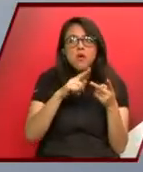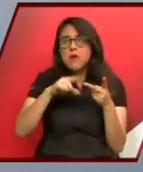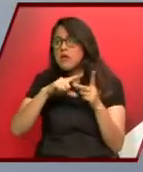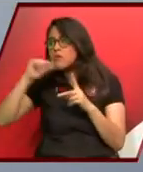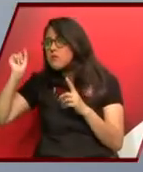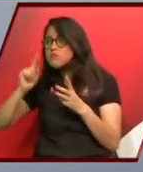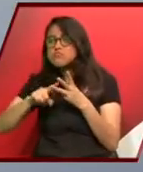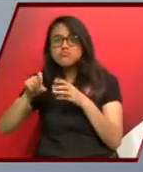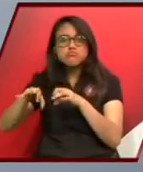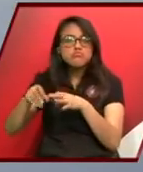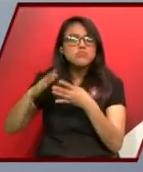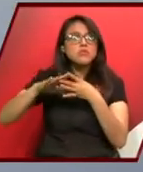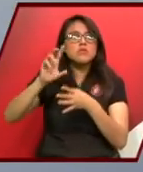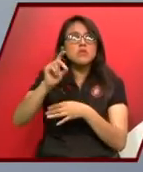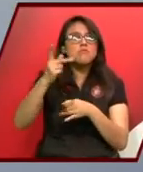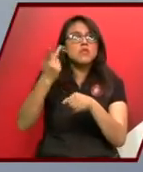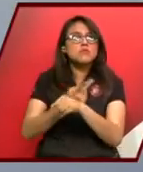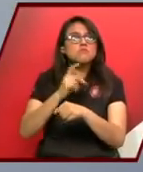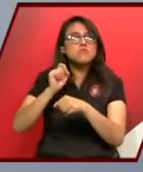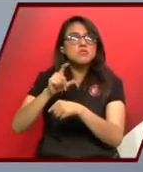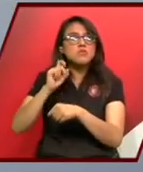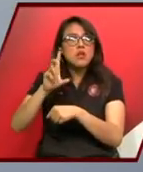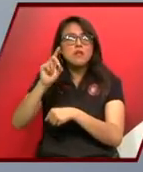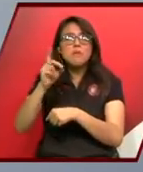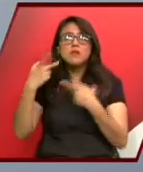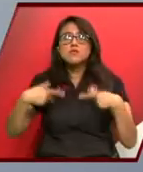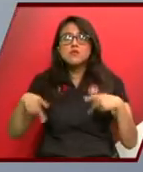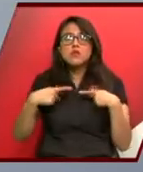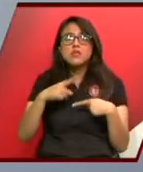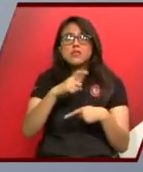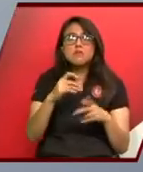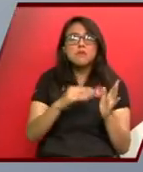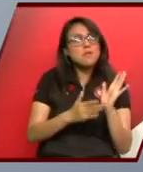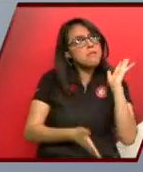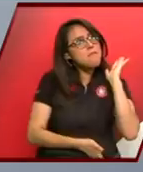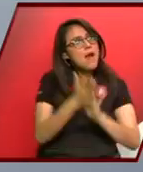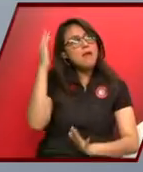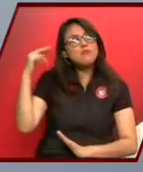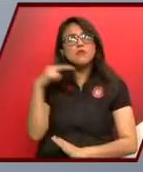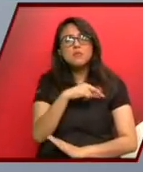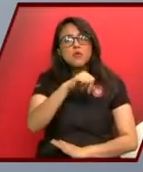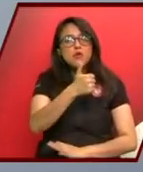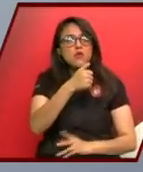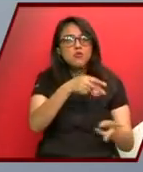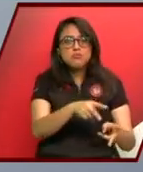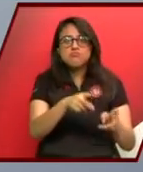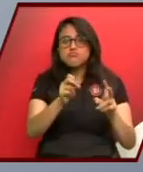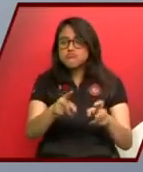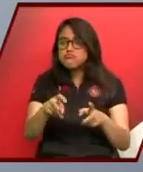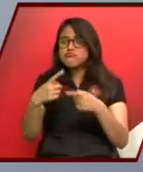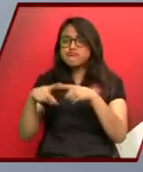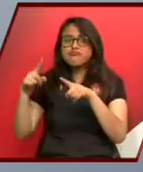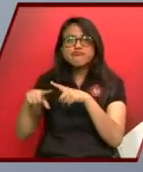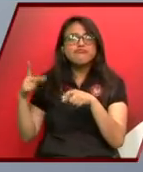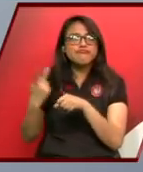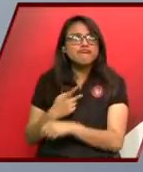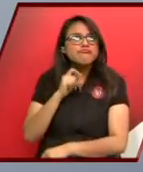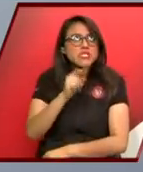se pelaron, ya se fregaron a 30 personas, sacaron ahí 100 mil pesitos, vámonos, y otro, y se fregan otro, y se fregan otro, y se fregan